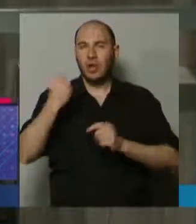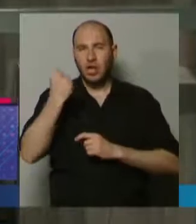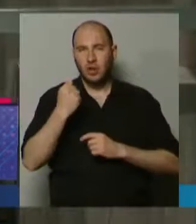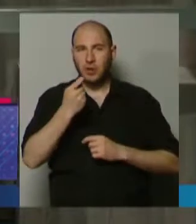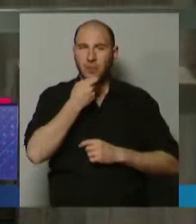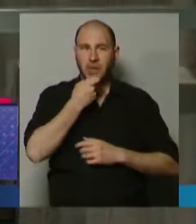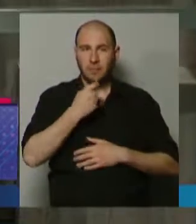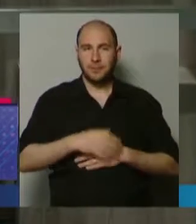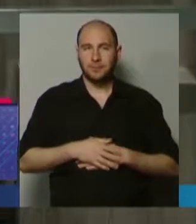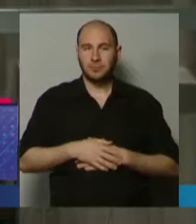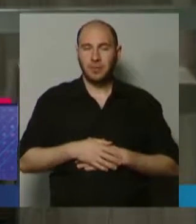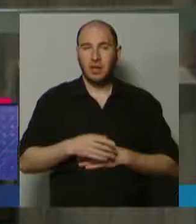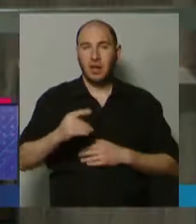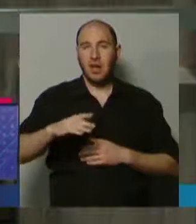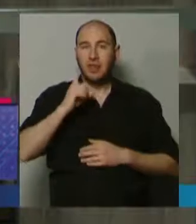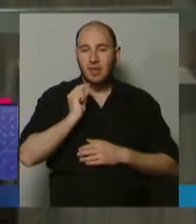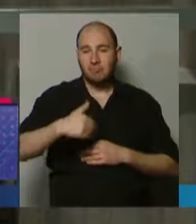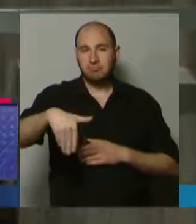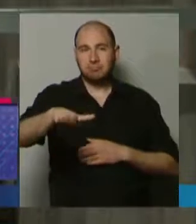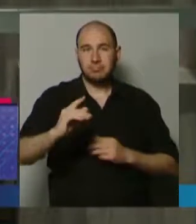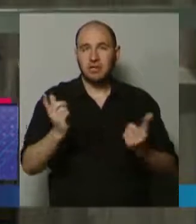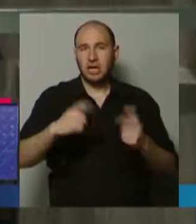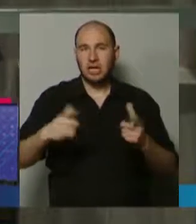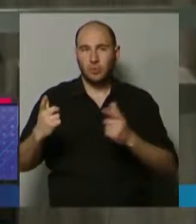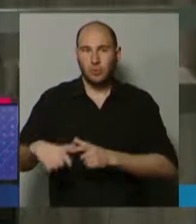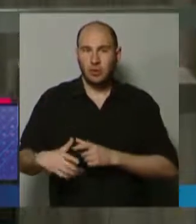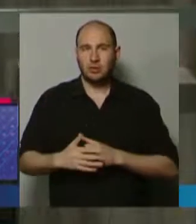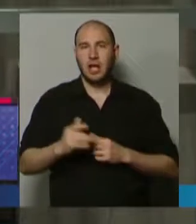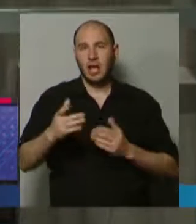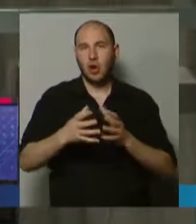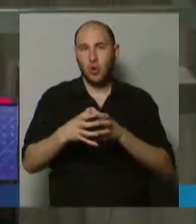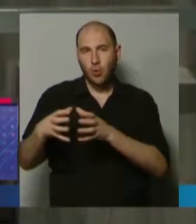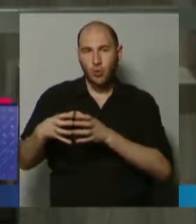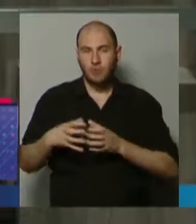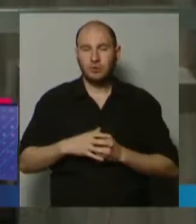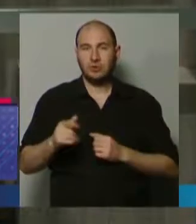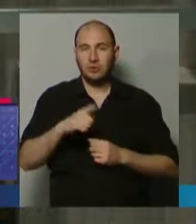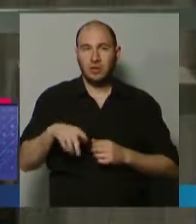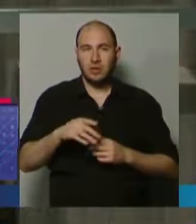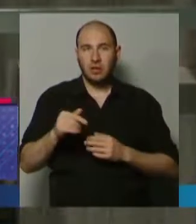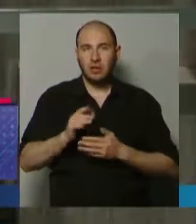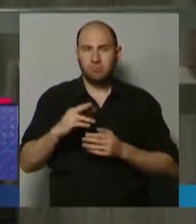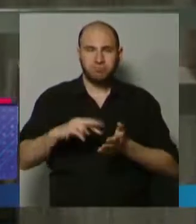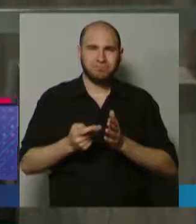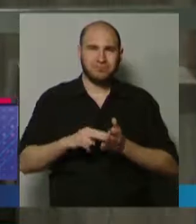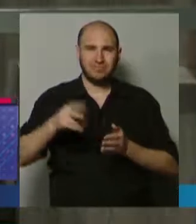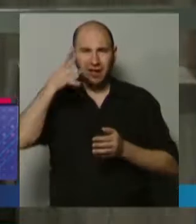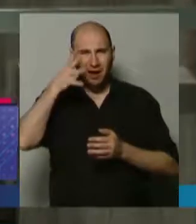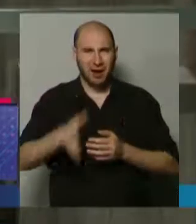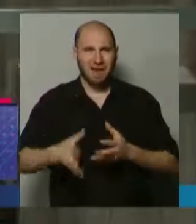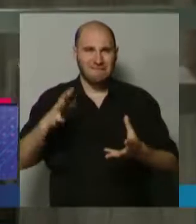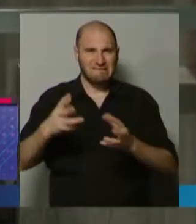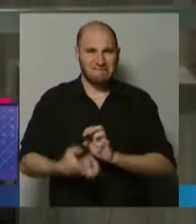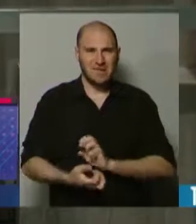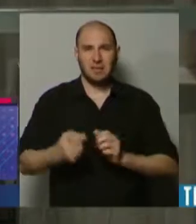Digo, ¿se espera que en los próximos días haya reuniones de esos sectores que están sensiblemente atravesando una crisis